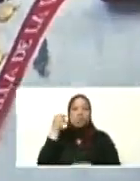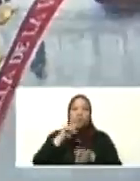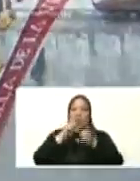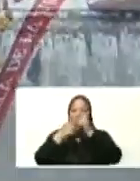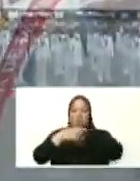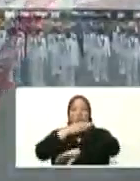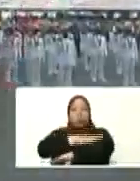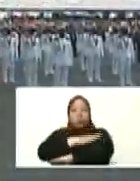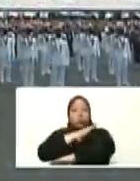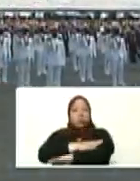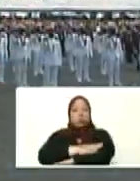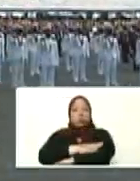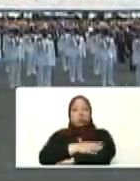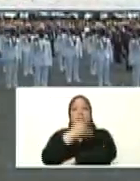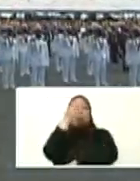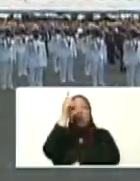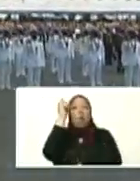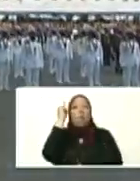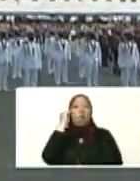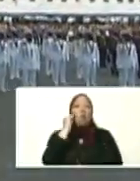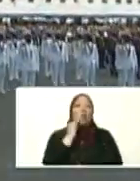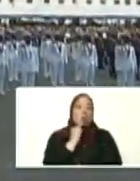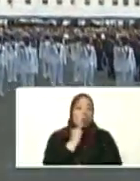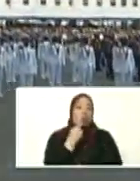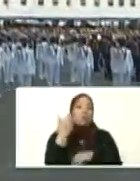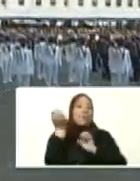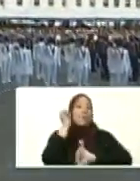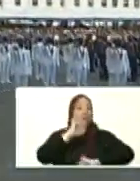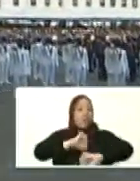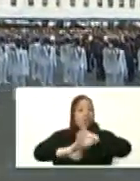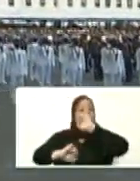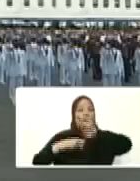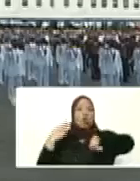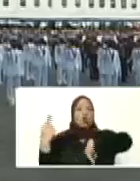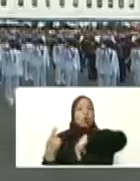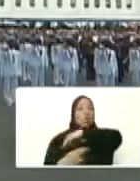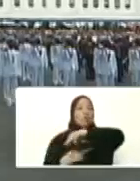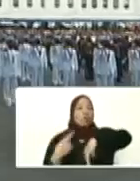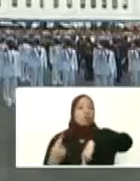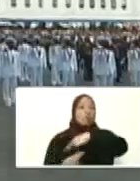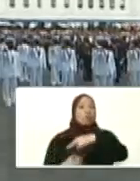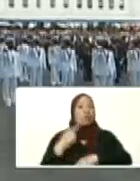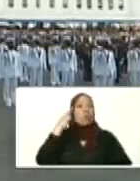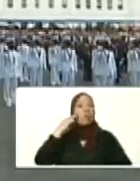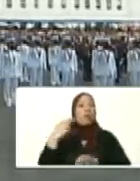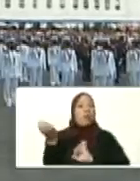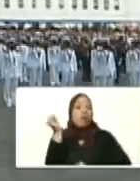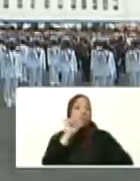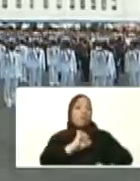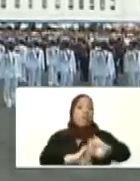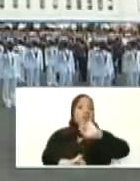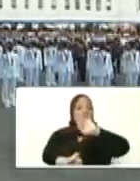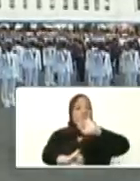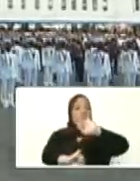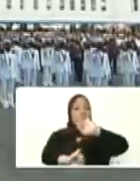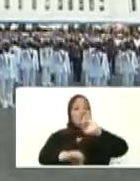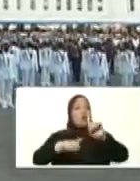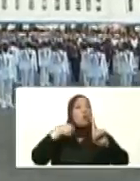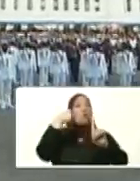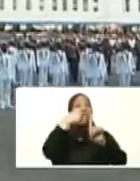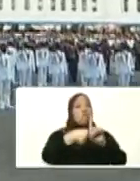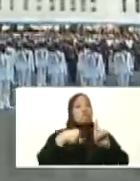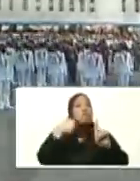dignos herederos de la gloria de Bolívar y defensores de la Revolución Bolivariana. Vayan a la batalla,